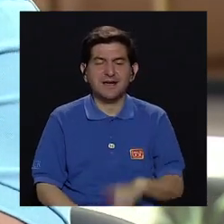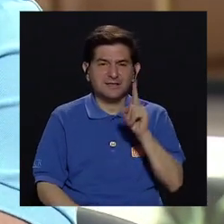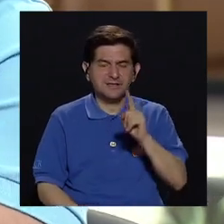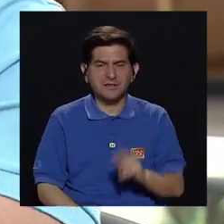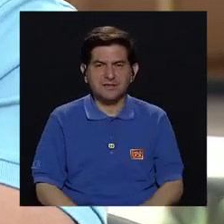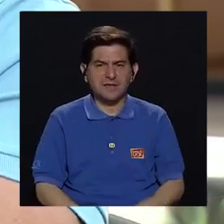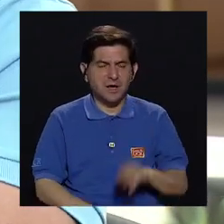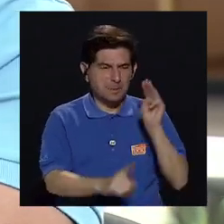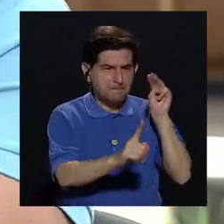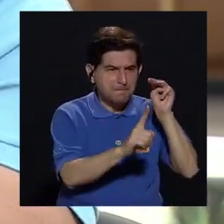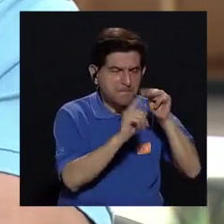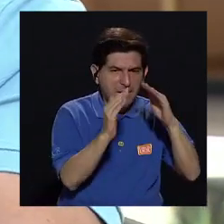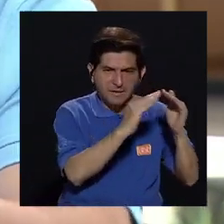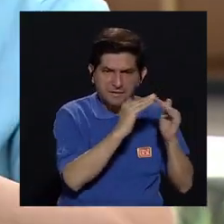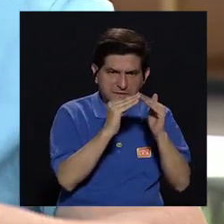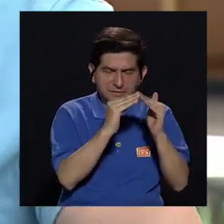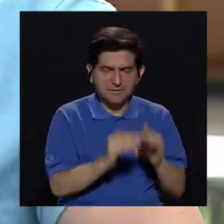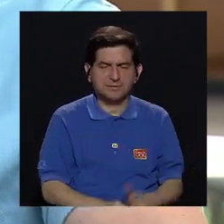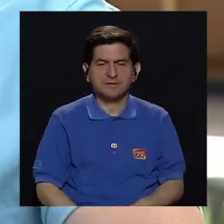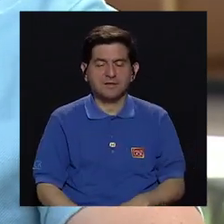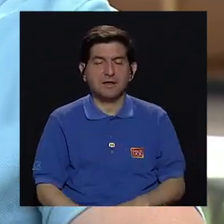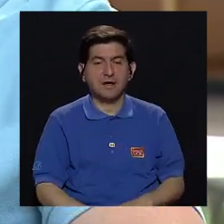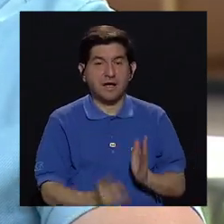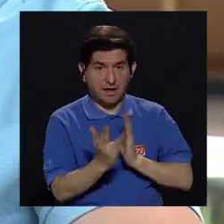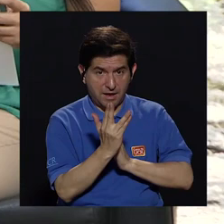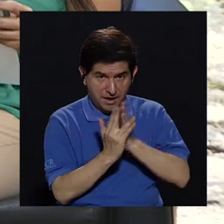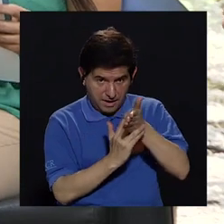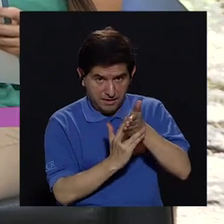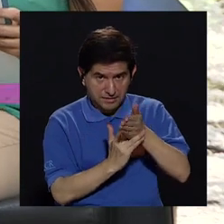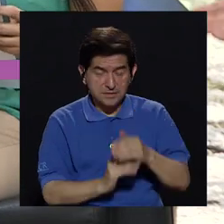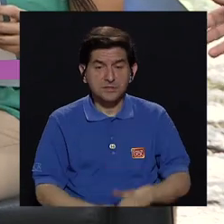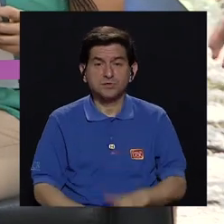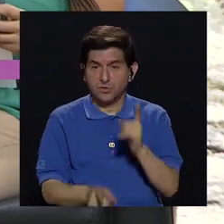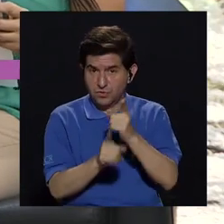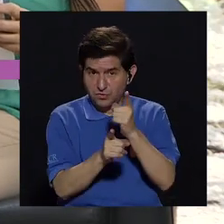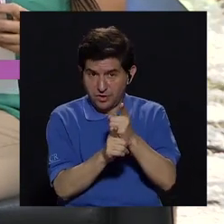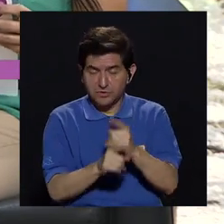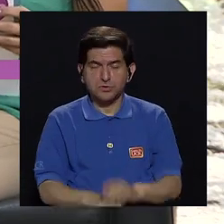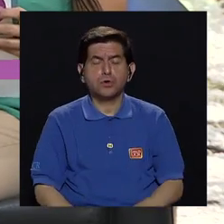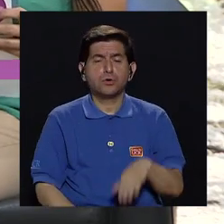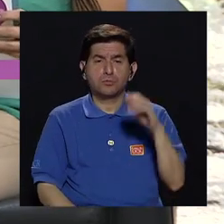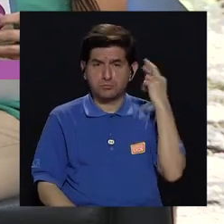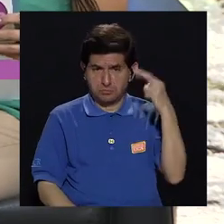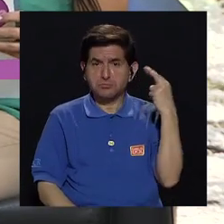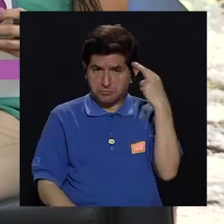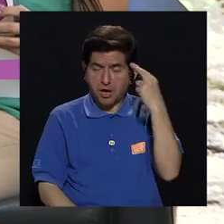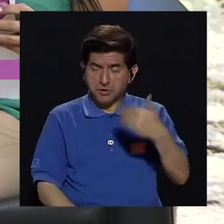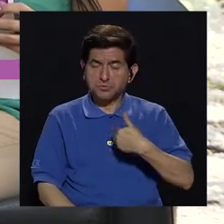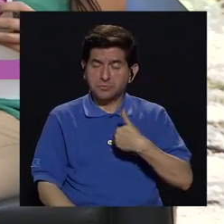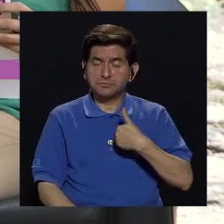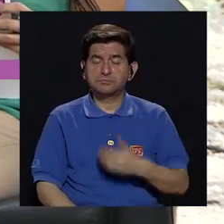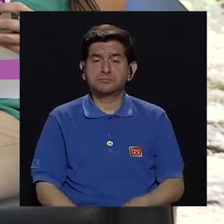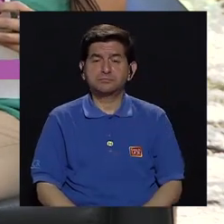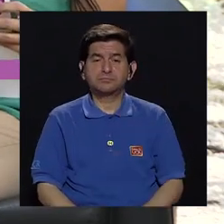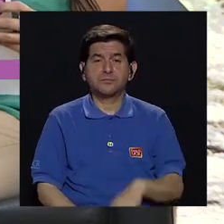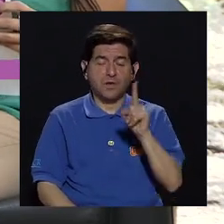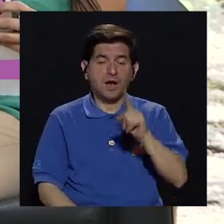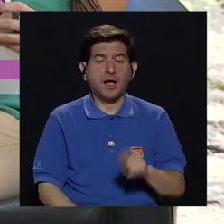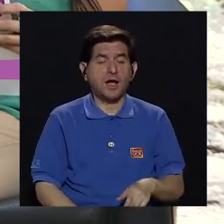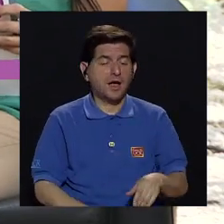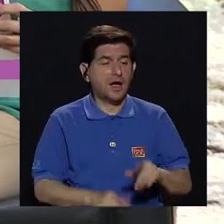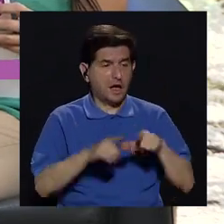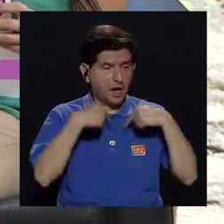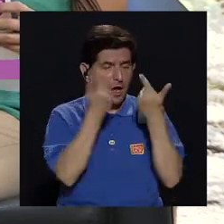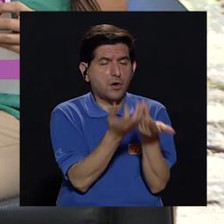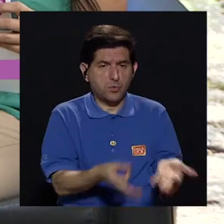buscando un público a quien llegarle a través de cada uno de esos componentes. ¿Es así o me equivoco? No, tenés toda la razón. Por ejemplo, hay un